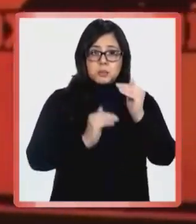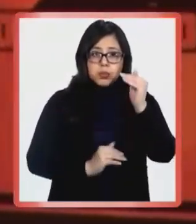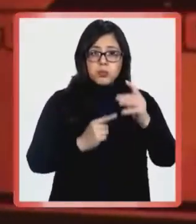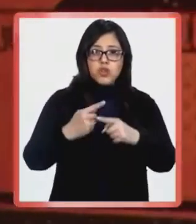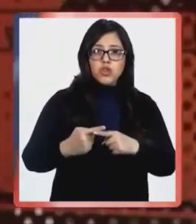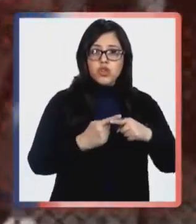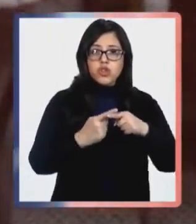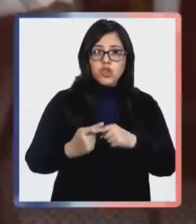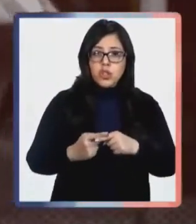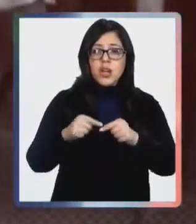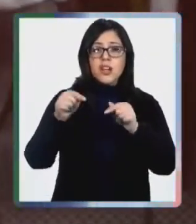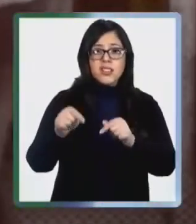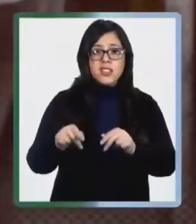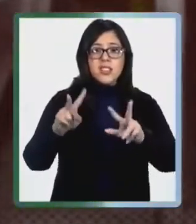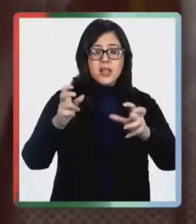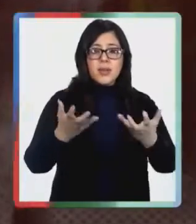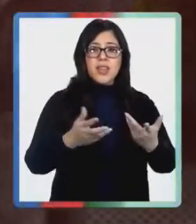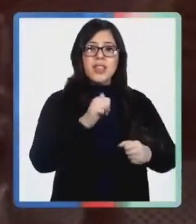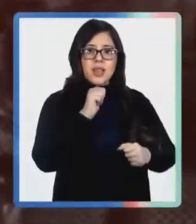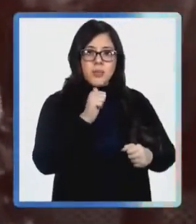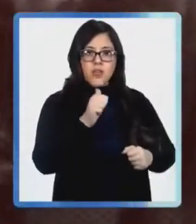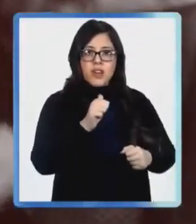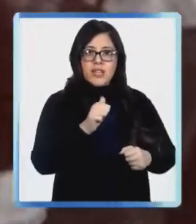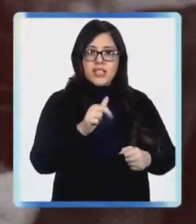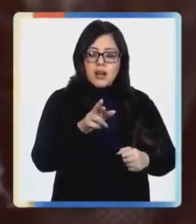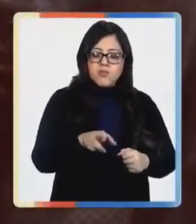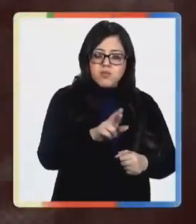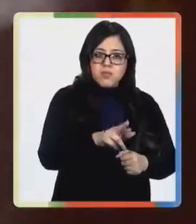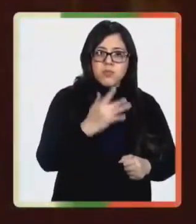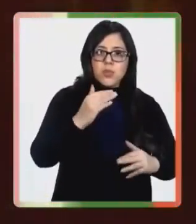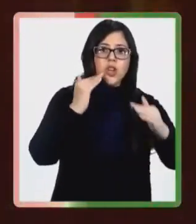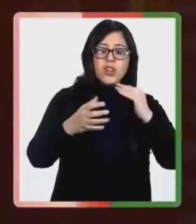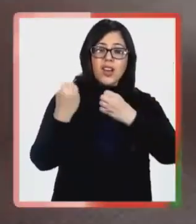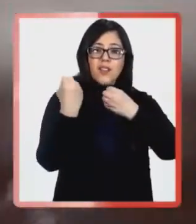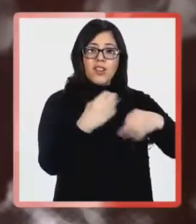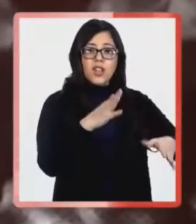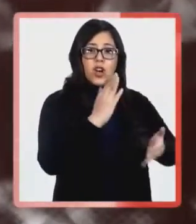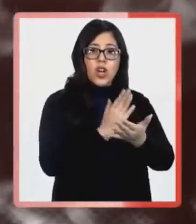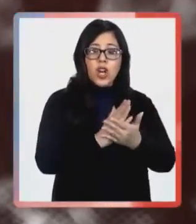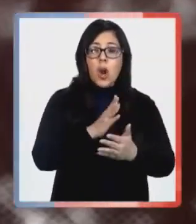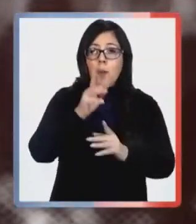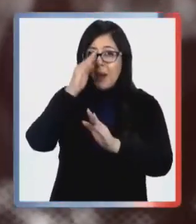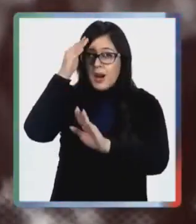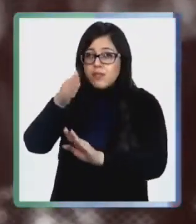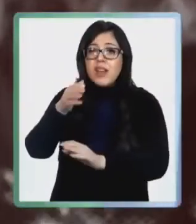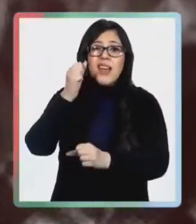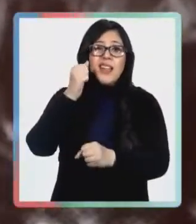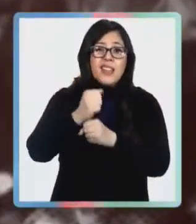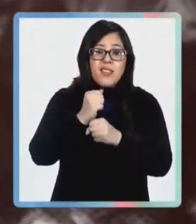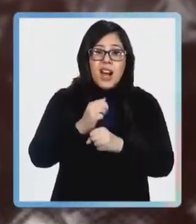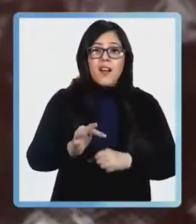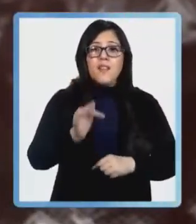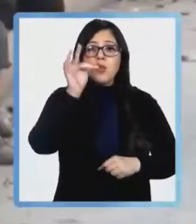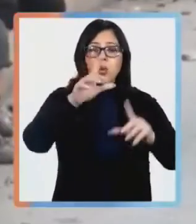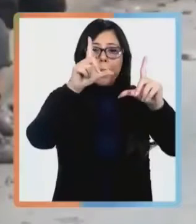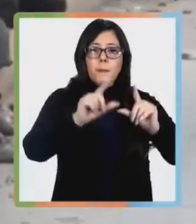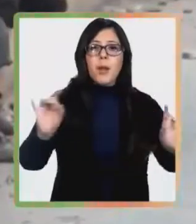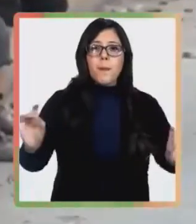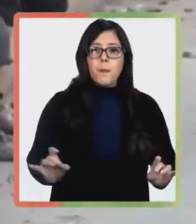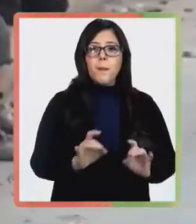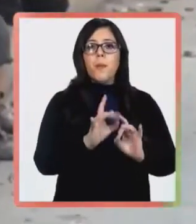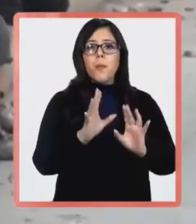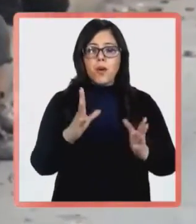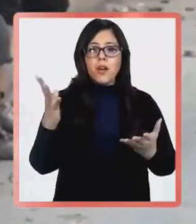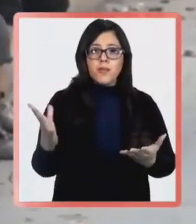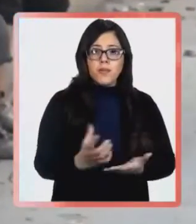aumenta la inequidad social y reproduce los ciclos de pobreza porque los niños que abandonen el colegio para trabajar tendrán en el